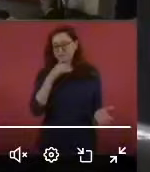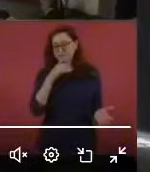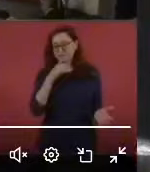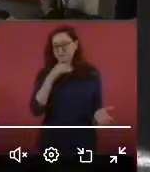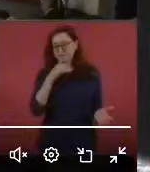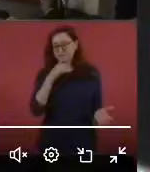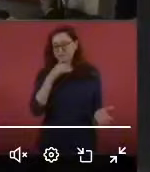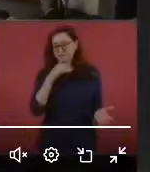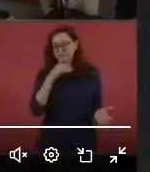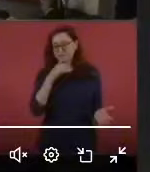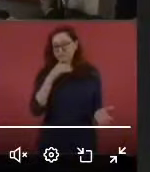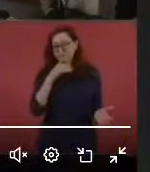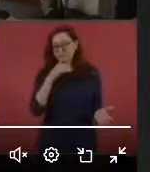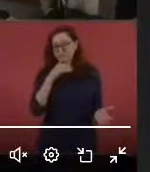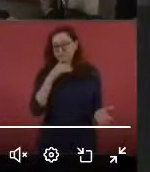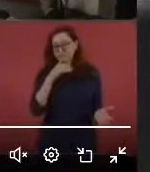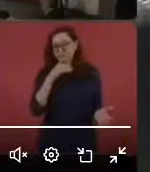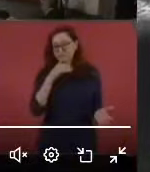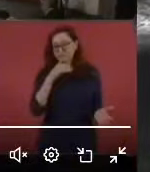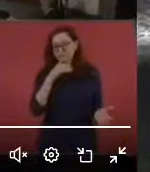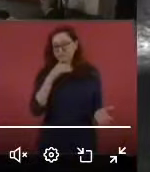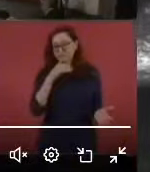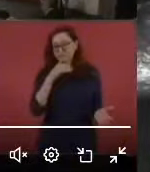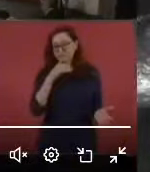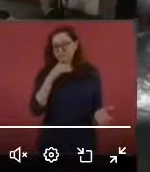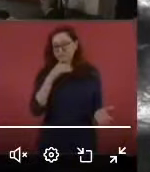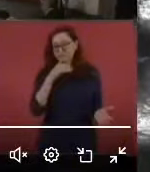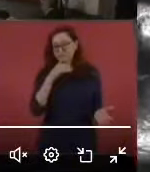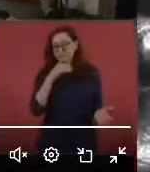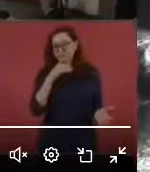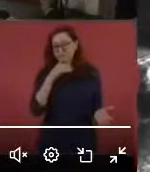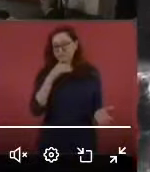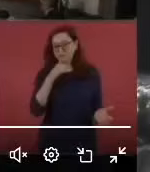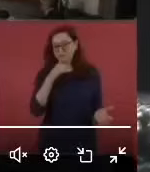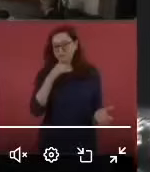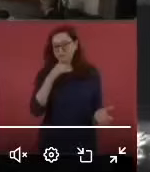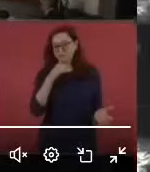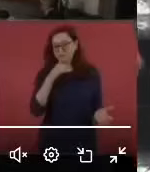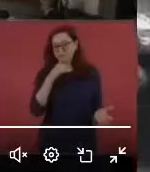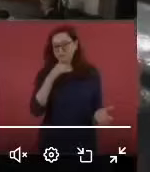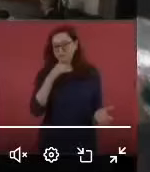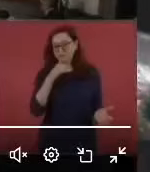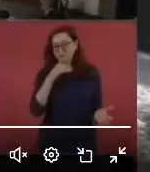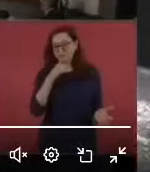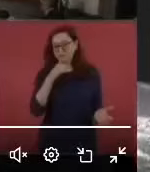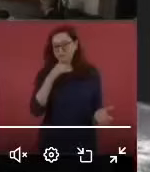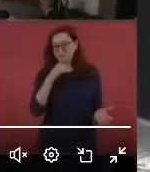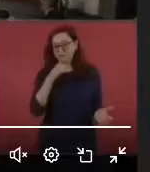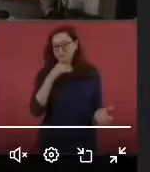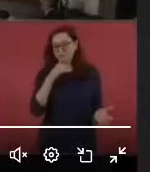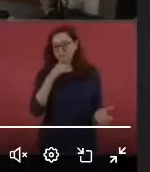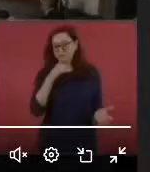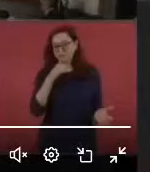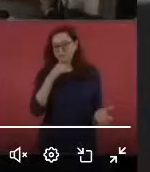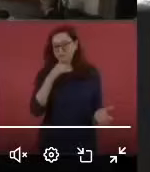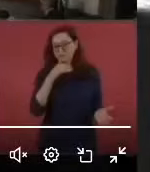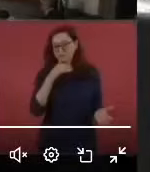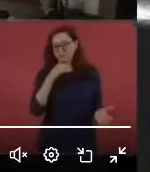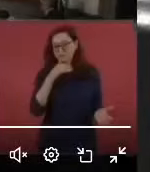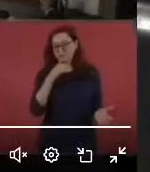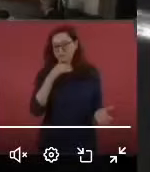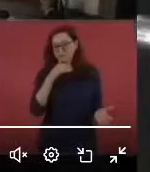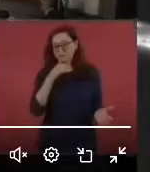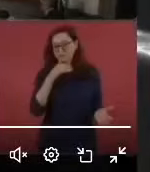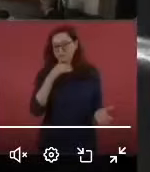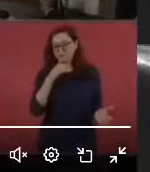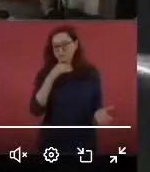y que es la primer minoría, si lo quieren llamar de esa manera. Entonces, deben de tener más cuidado, mucho